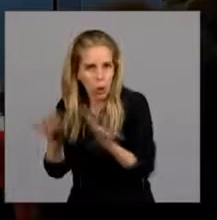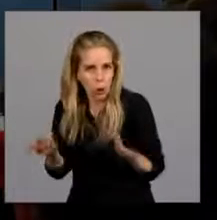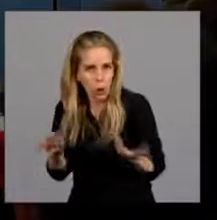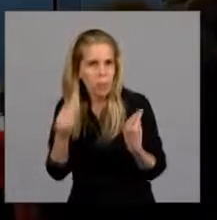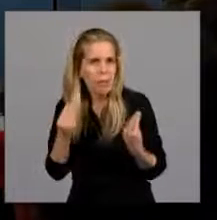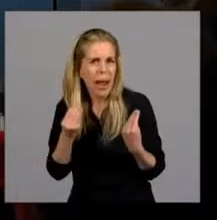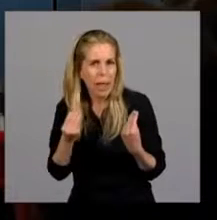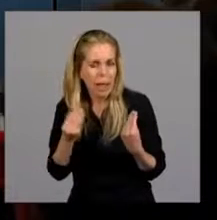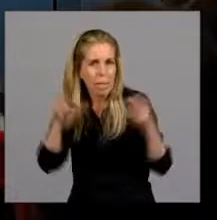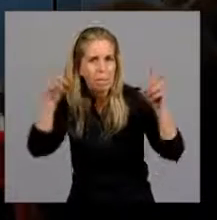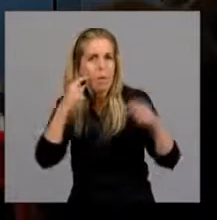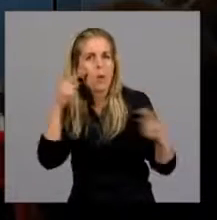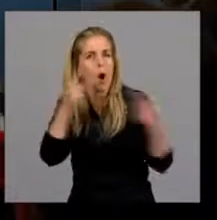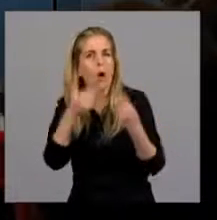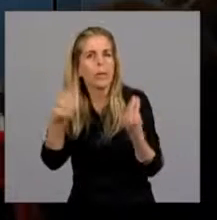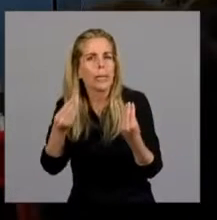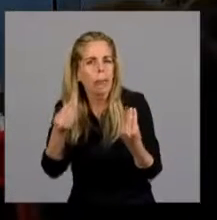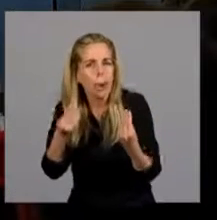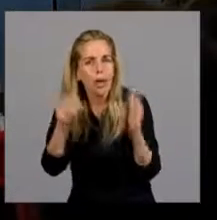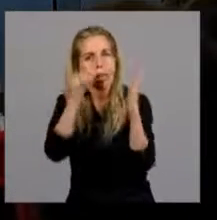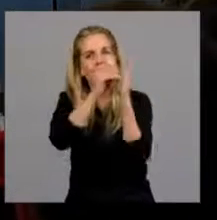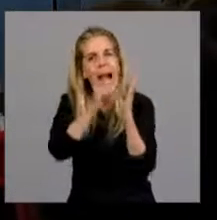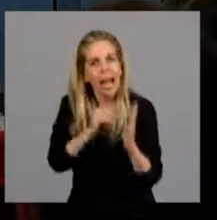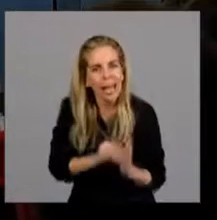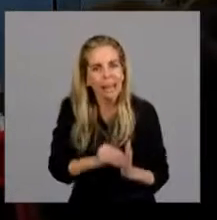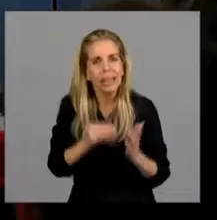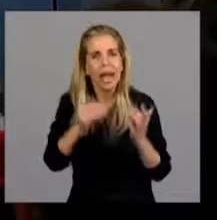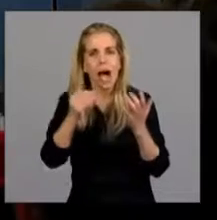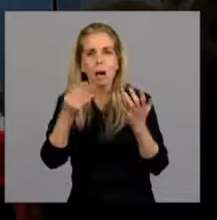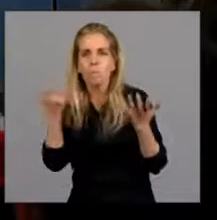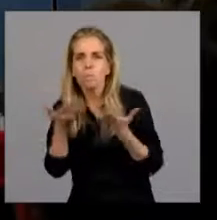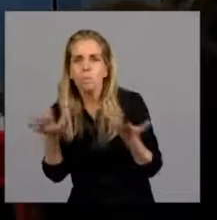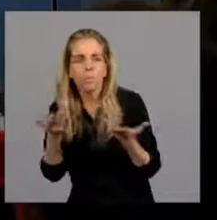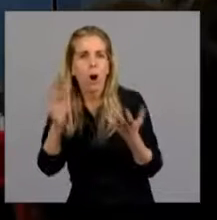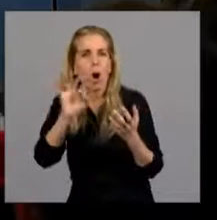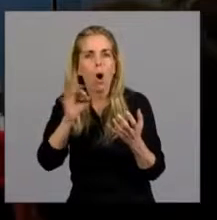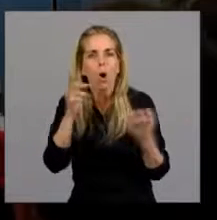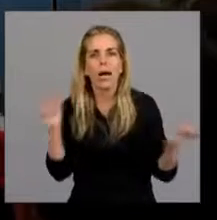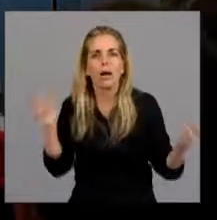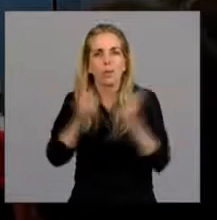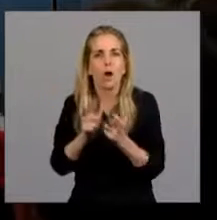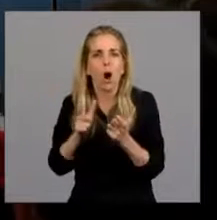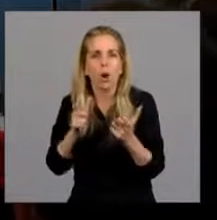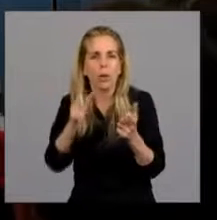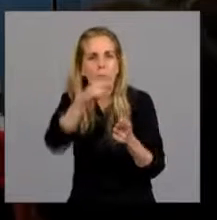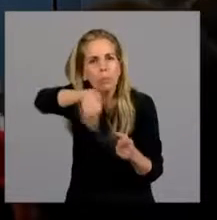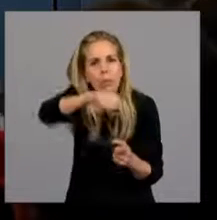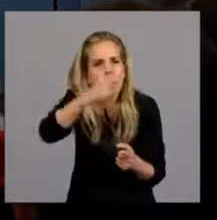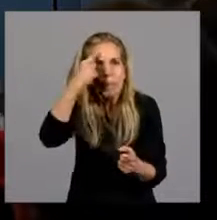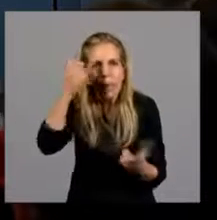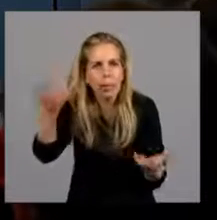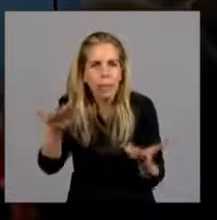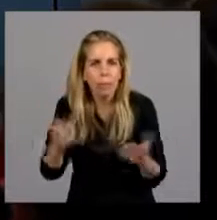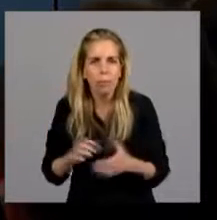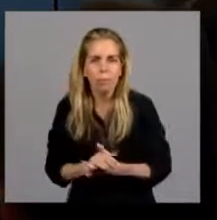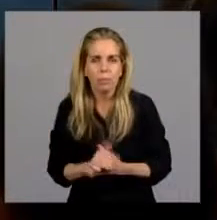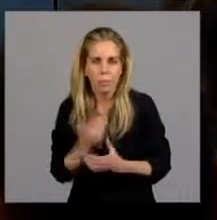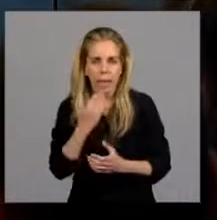post-pandemia, generar quizás algún vínculo tripartito, alguna mesa de diálogo? ¿Qué es lo que están planeando al respecto? Gracias.